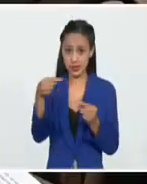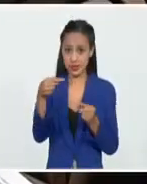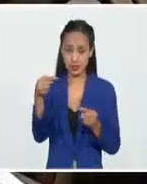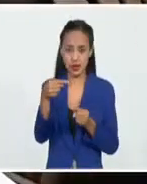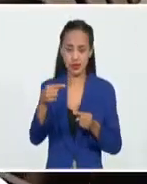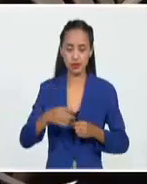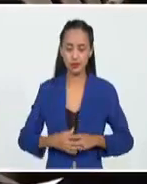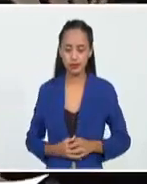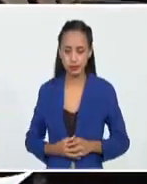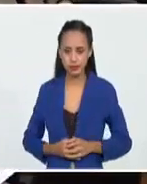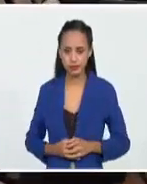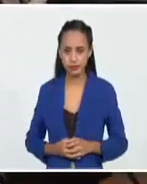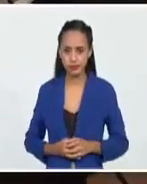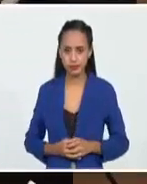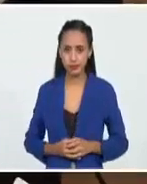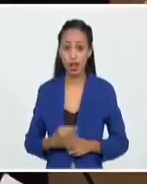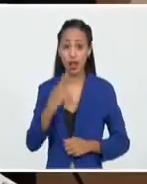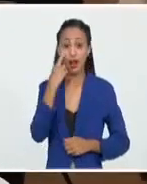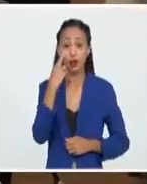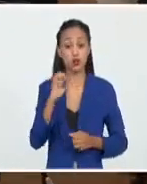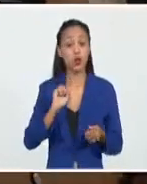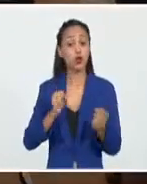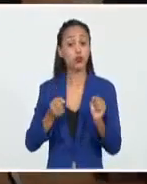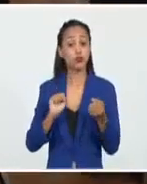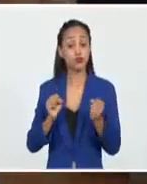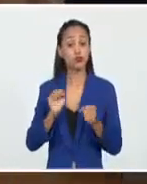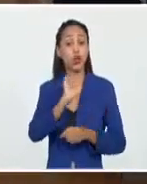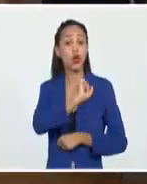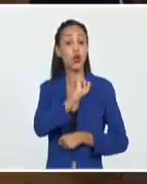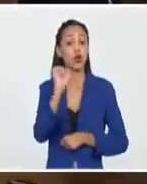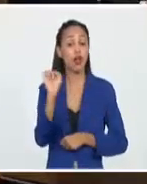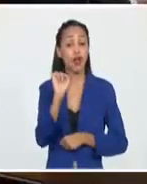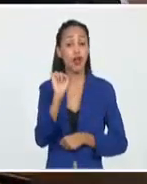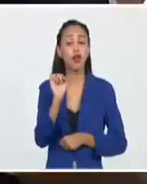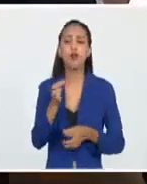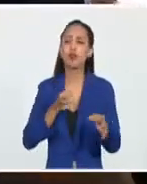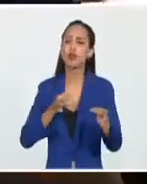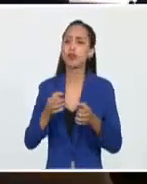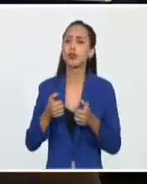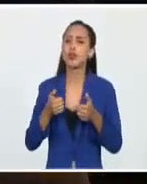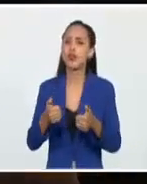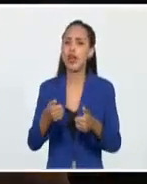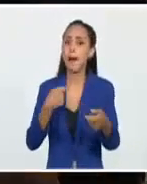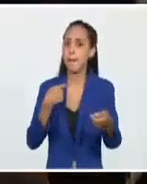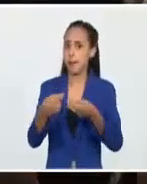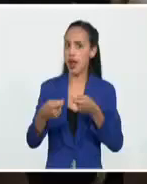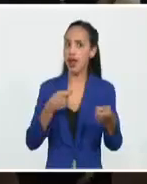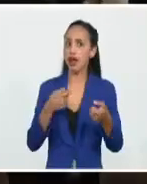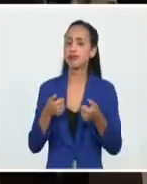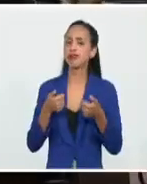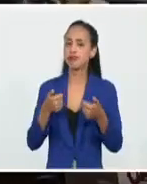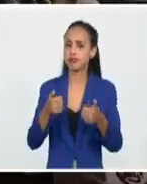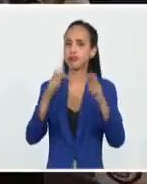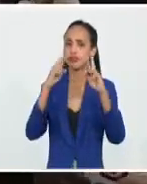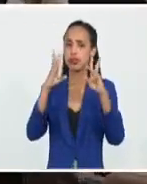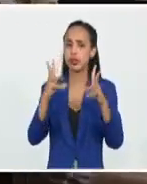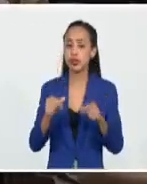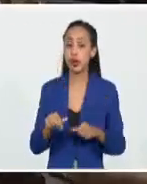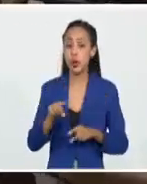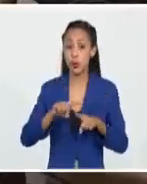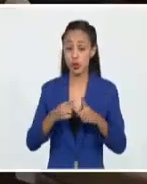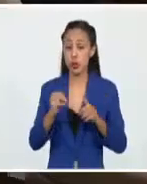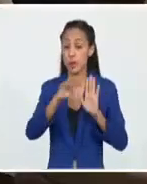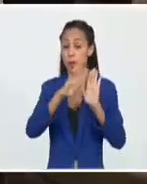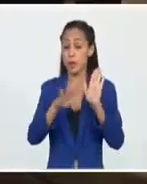Reconocer, regular y lograr un adecuado funcionamiento del mercado, de modo que las medidas